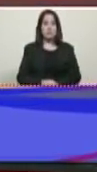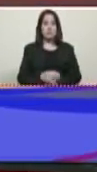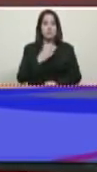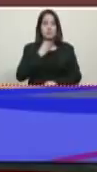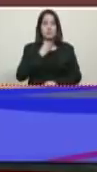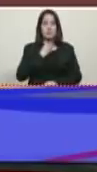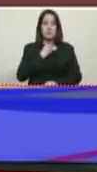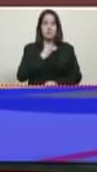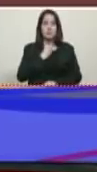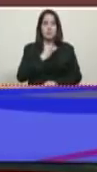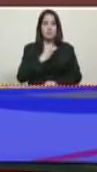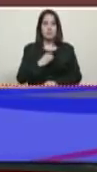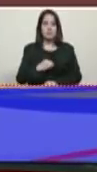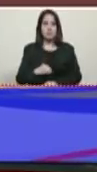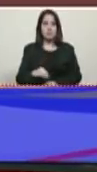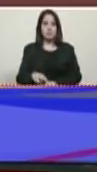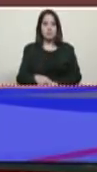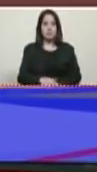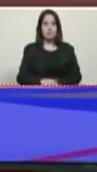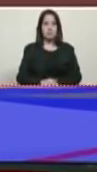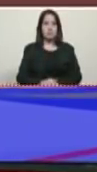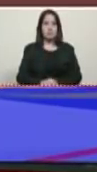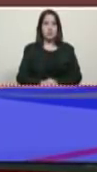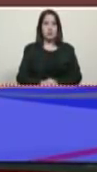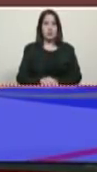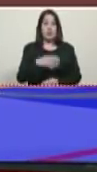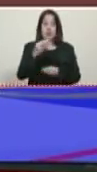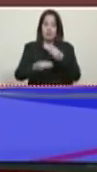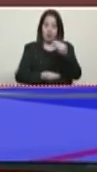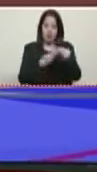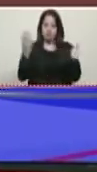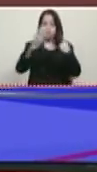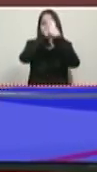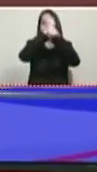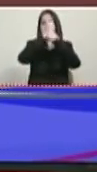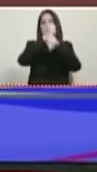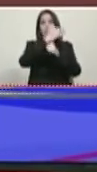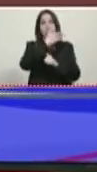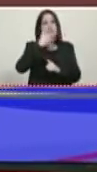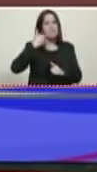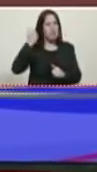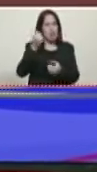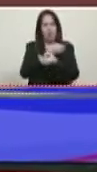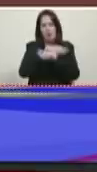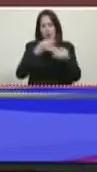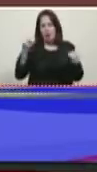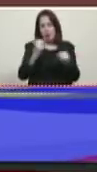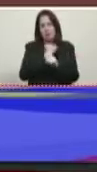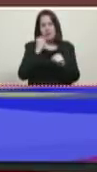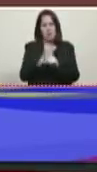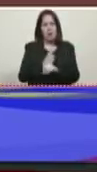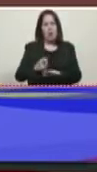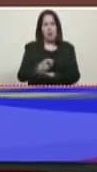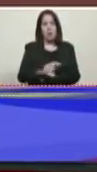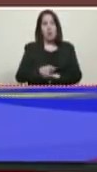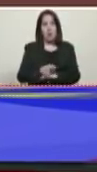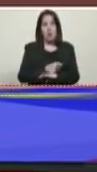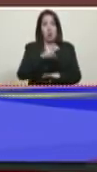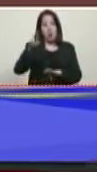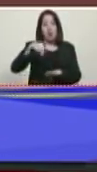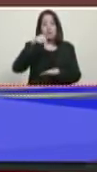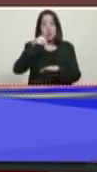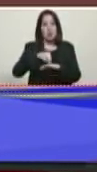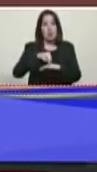para que seamos para que logremos la mayor eficiencia y eficacia en el gobierno nacional